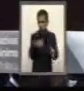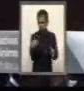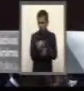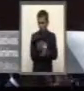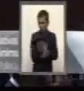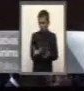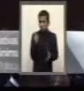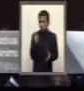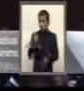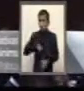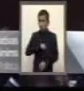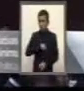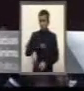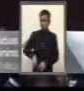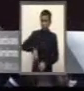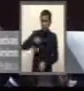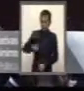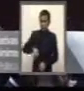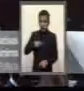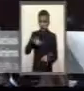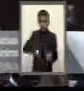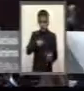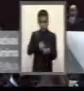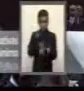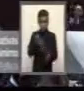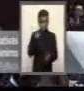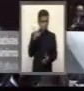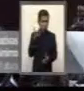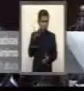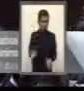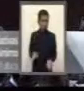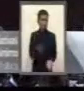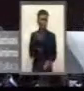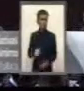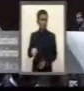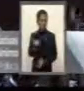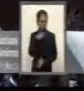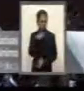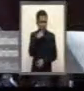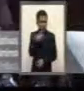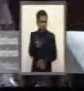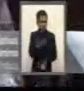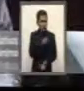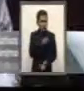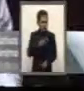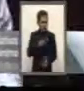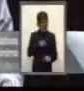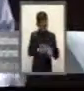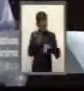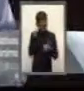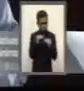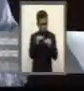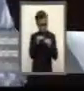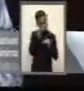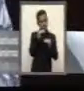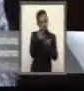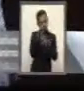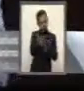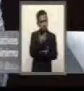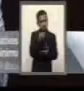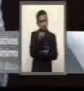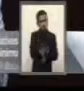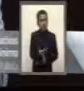los esfuerzos que hicimos desde este recinto para aumentar el salario mínimo. No dejemos que los